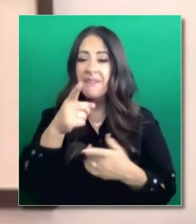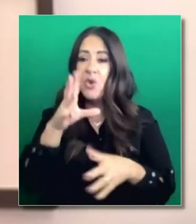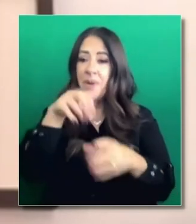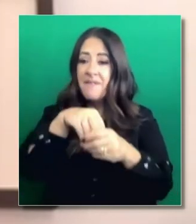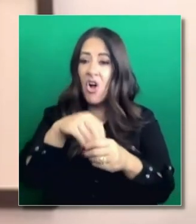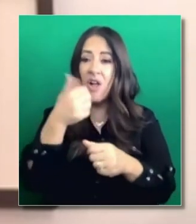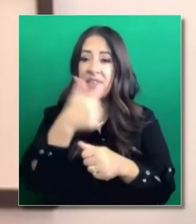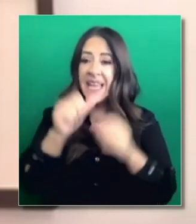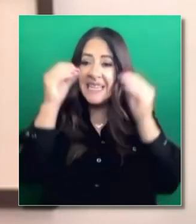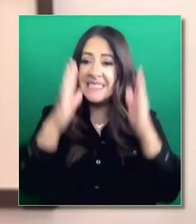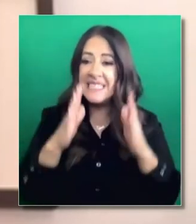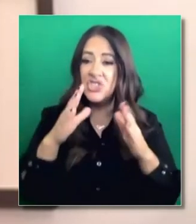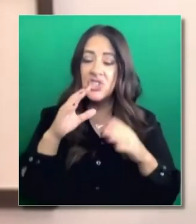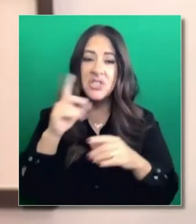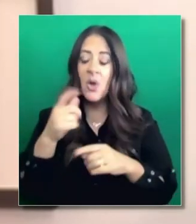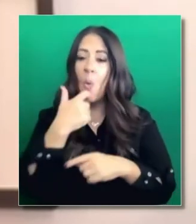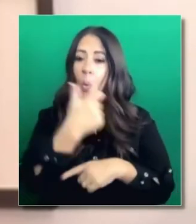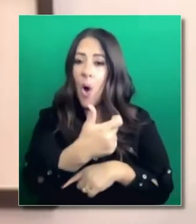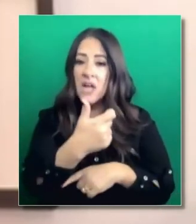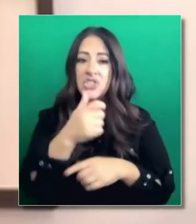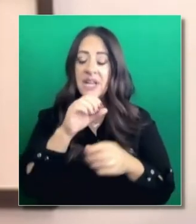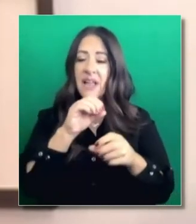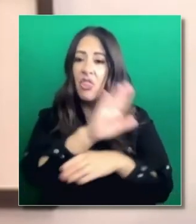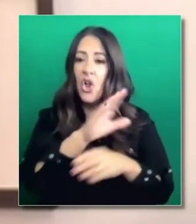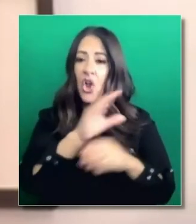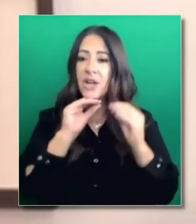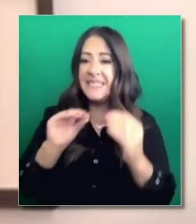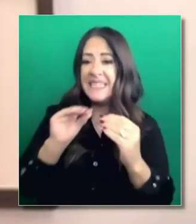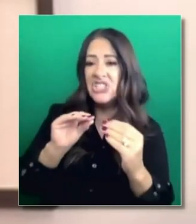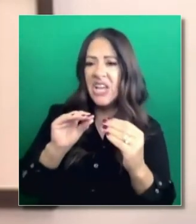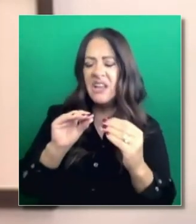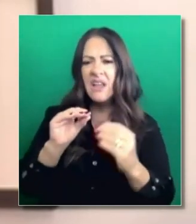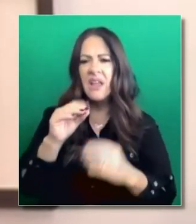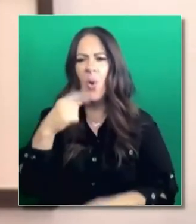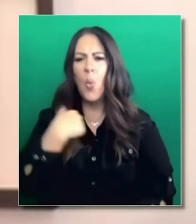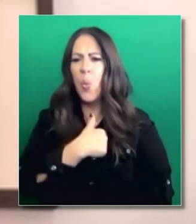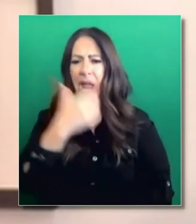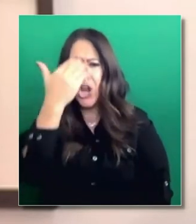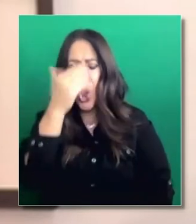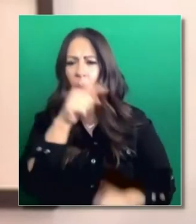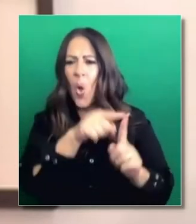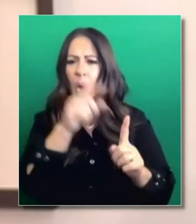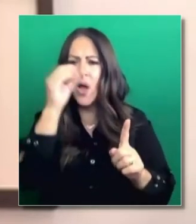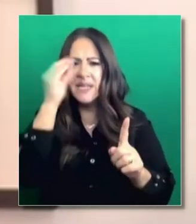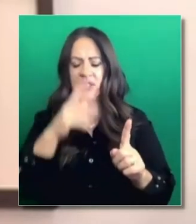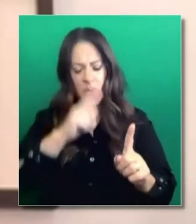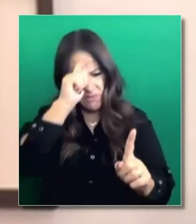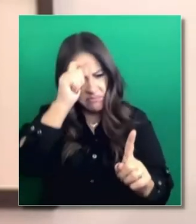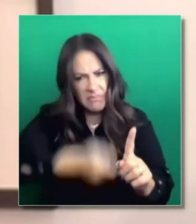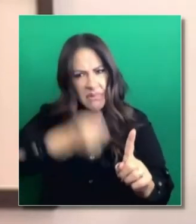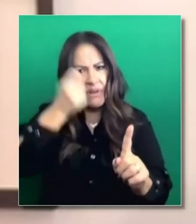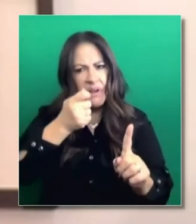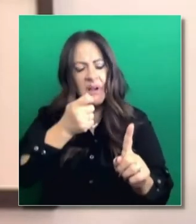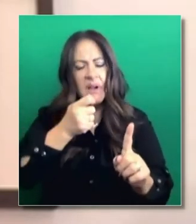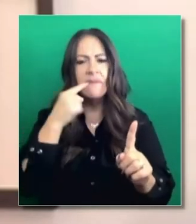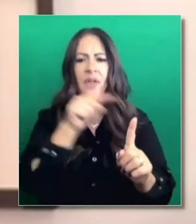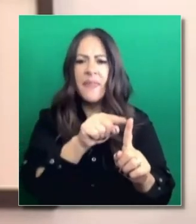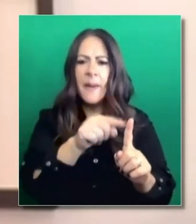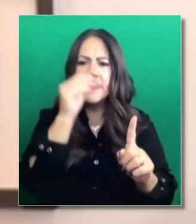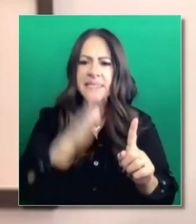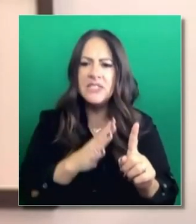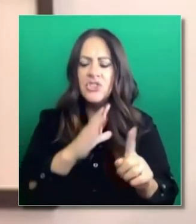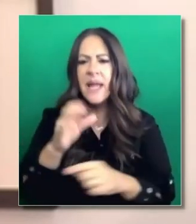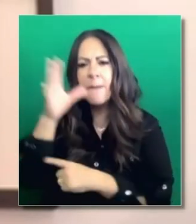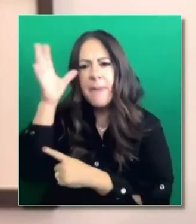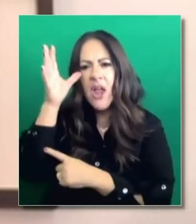maestros. Si han escuchado los Zooms, hay muchos maestros que están dando todo, muchos maestros y estudiantes que están dando todo, y padres